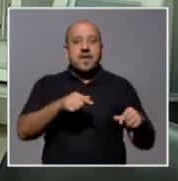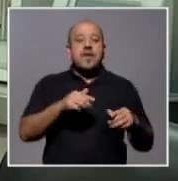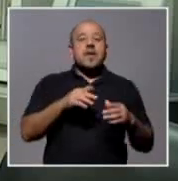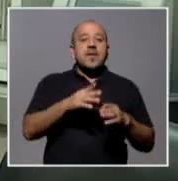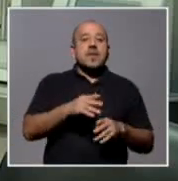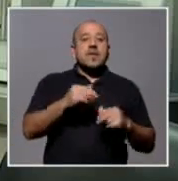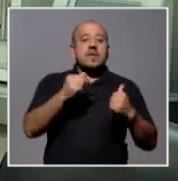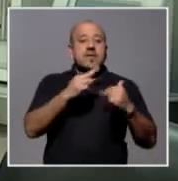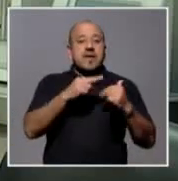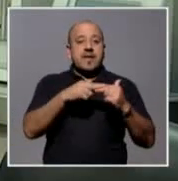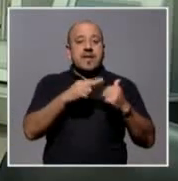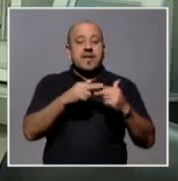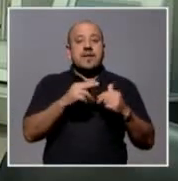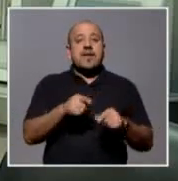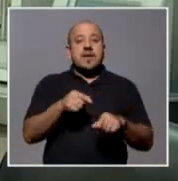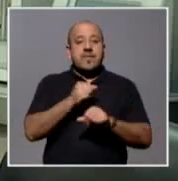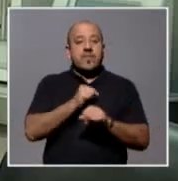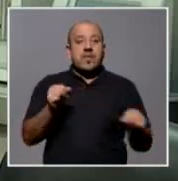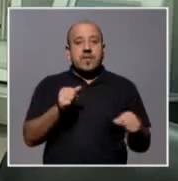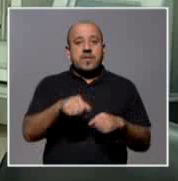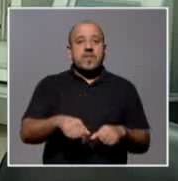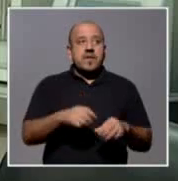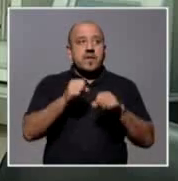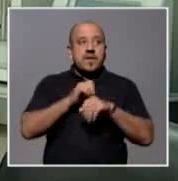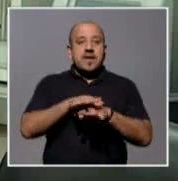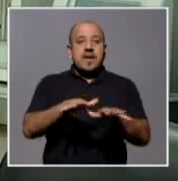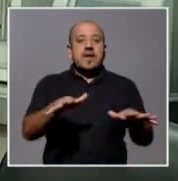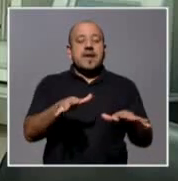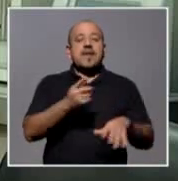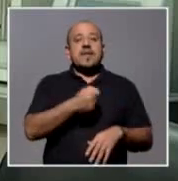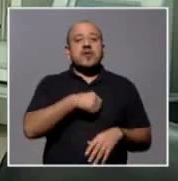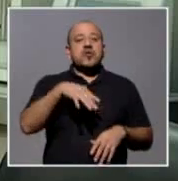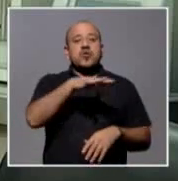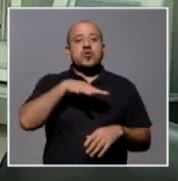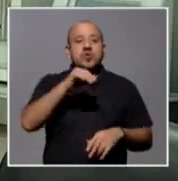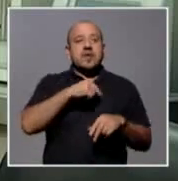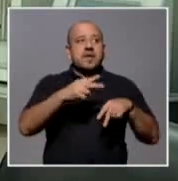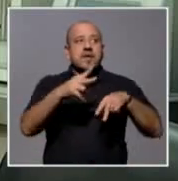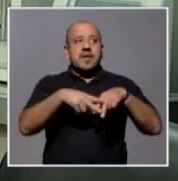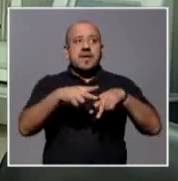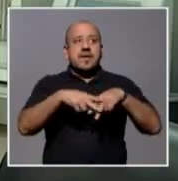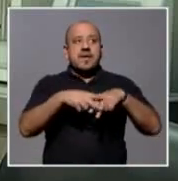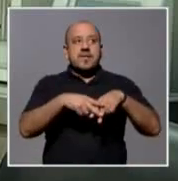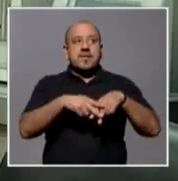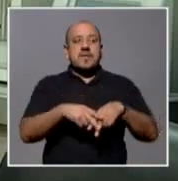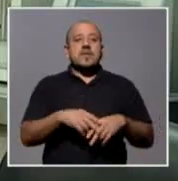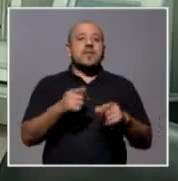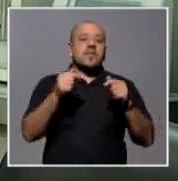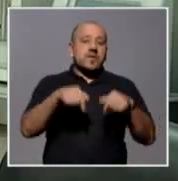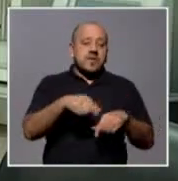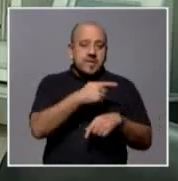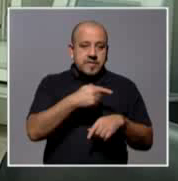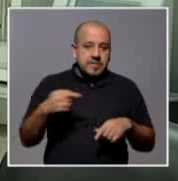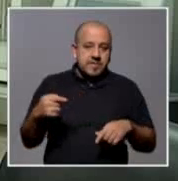CIT.org.uy, semanacit.org.uy, y en las redes en general con el hashtag SemanaCit en casa por esta